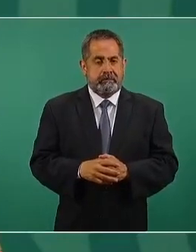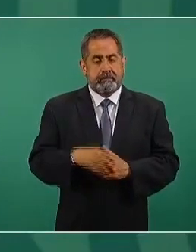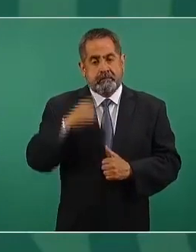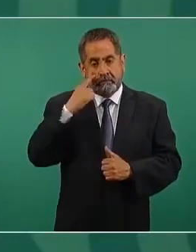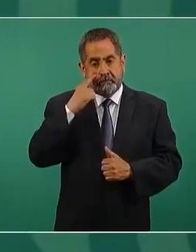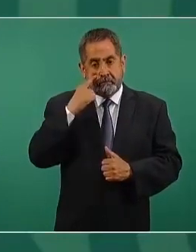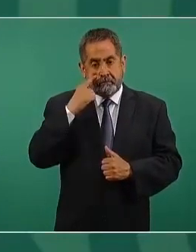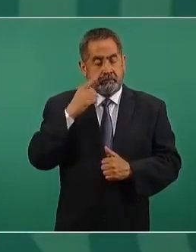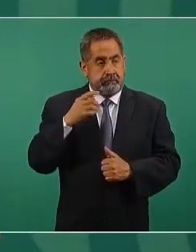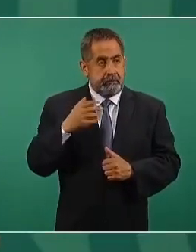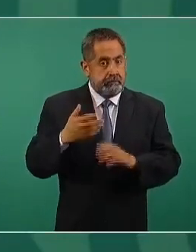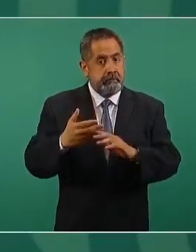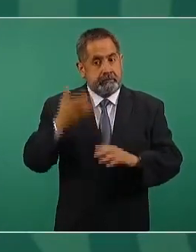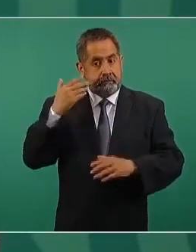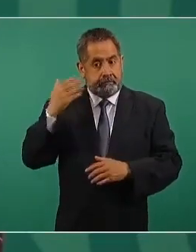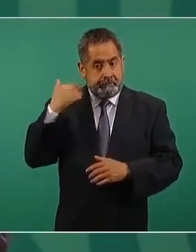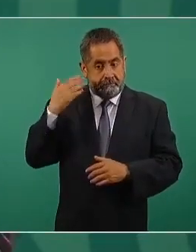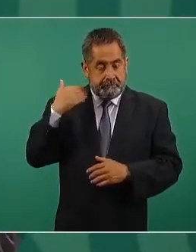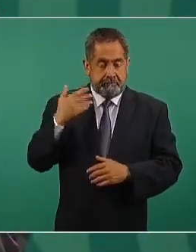antes y todavía